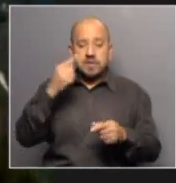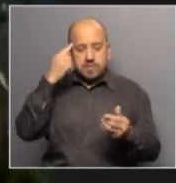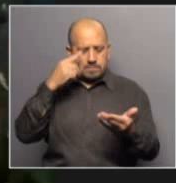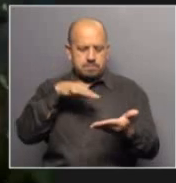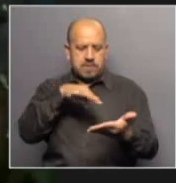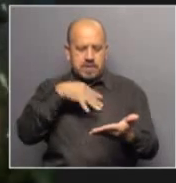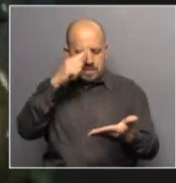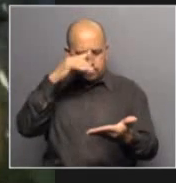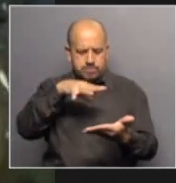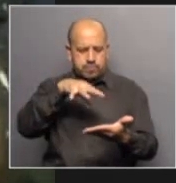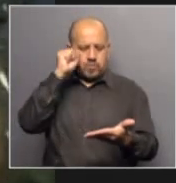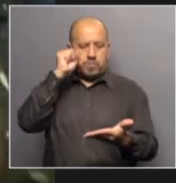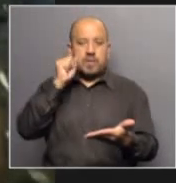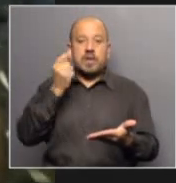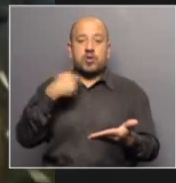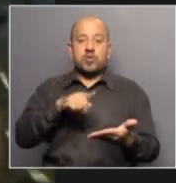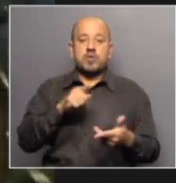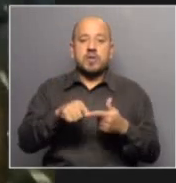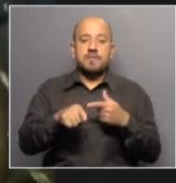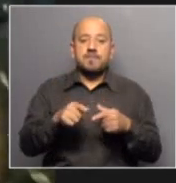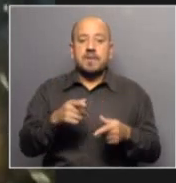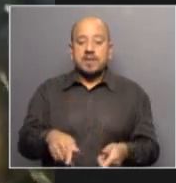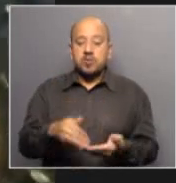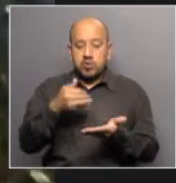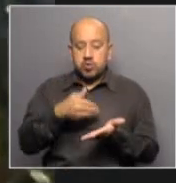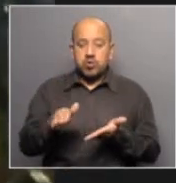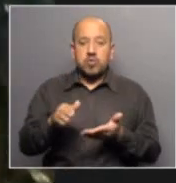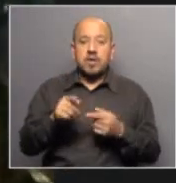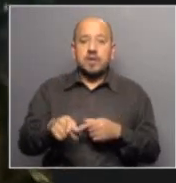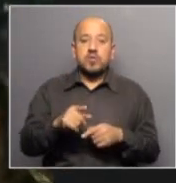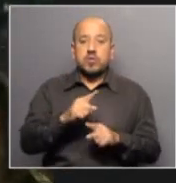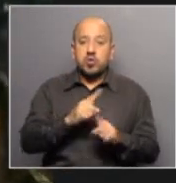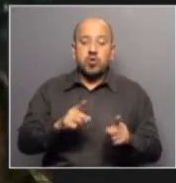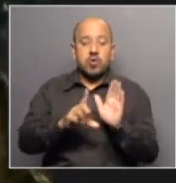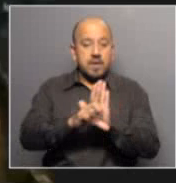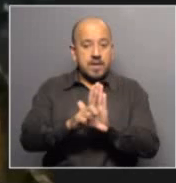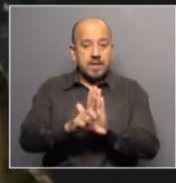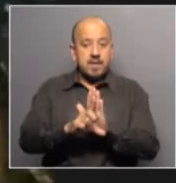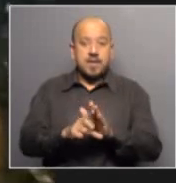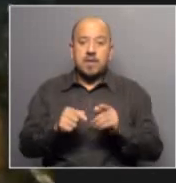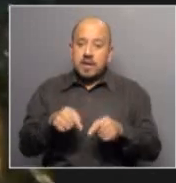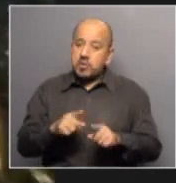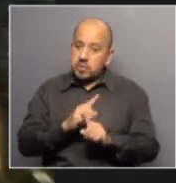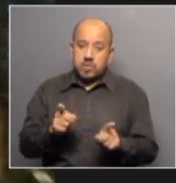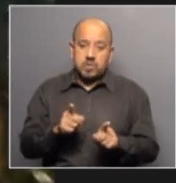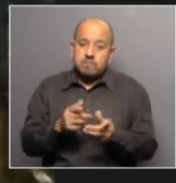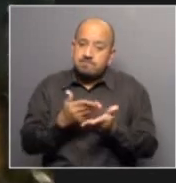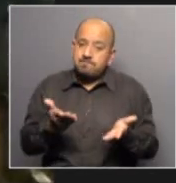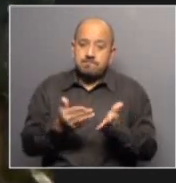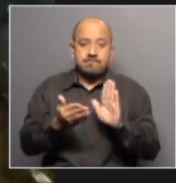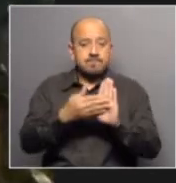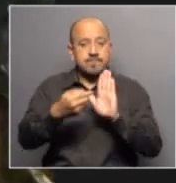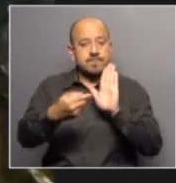que el excedente de esas cantidades constituye un delito. Cosa que no es así en el espíritu